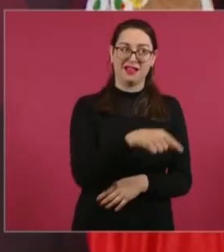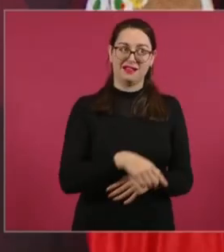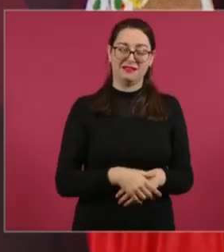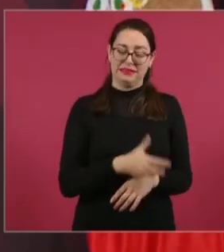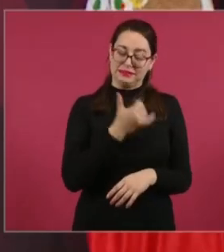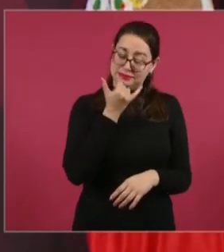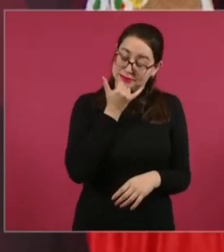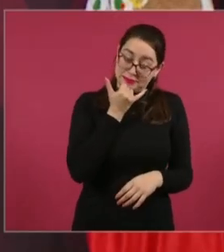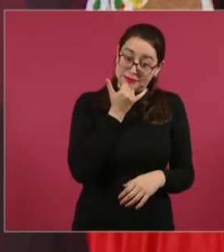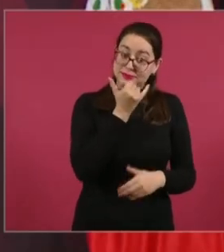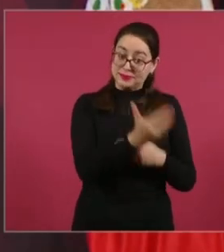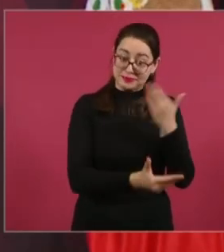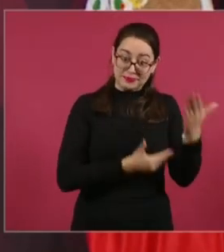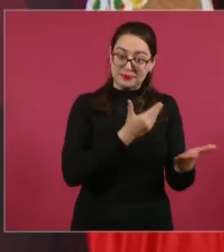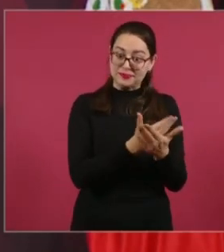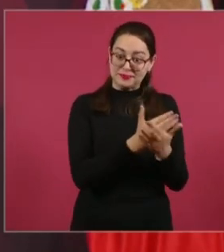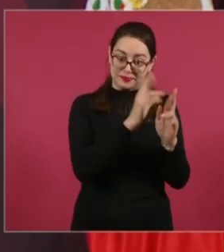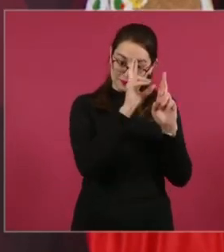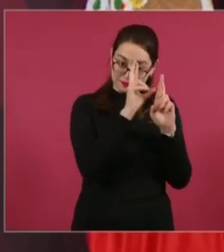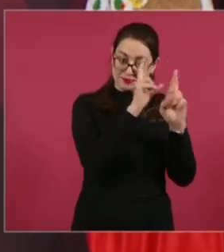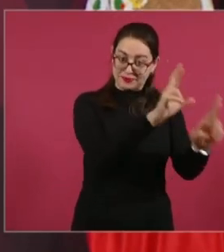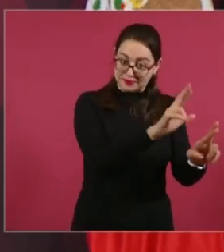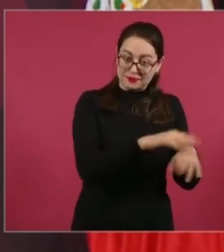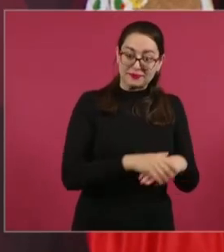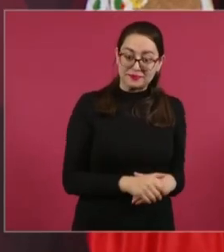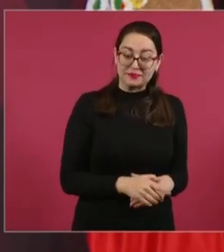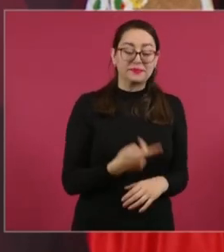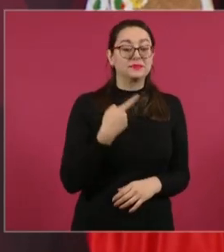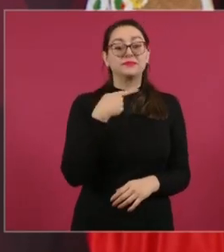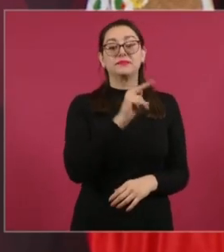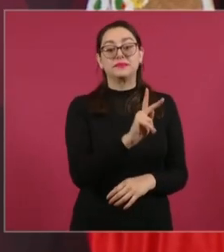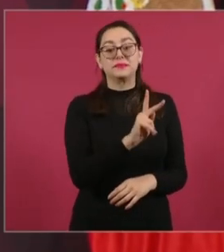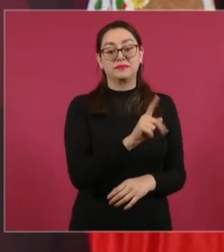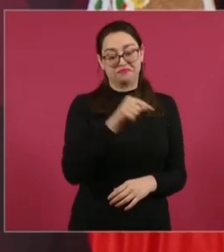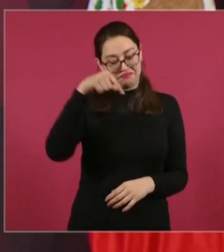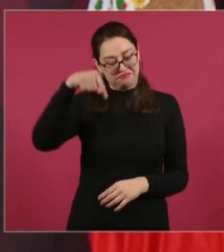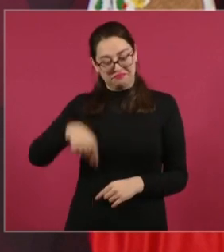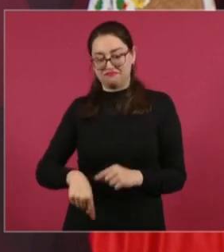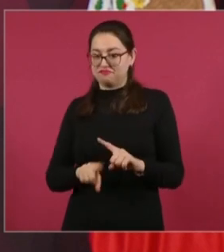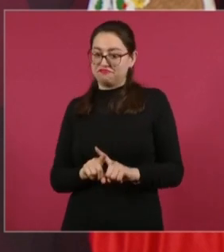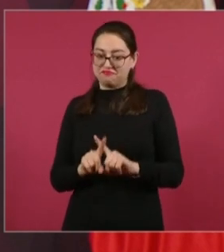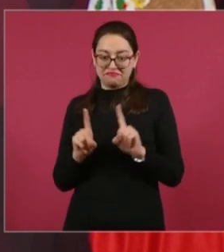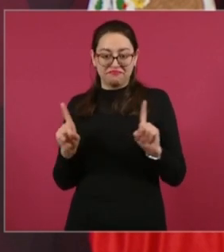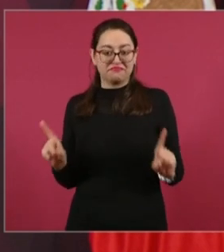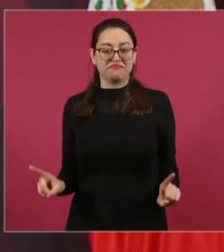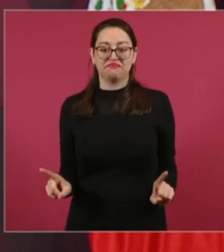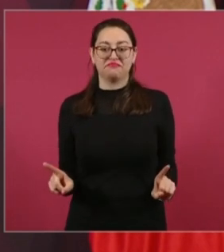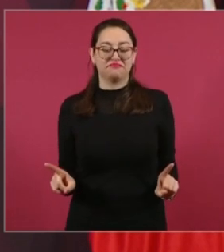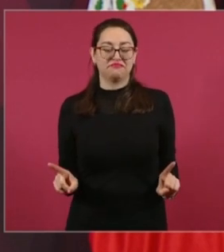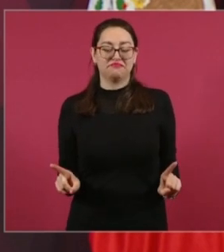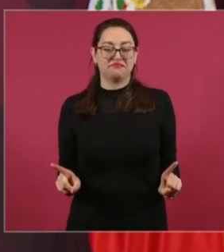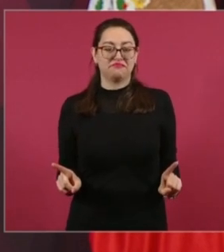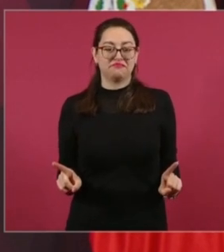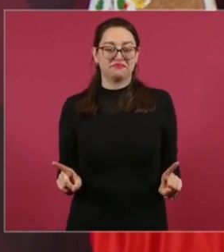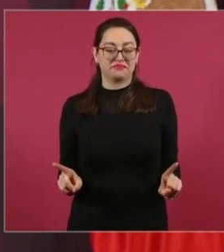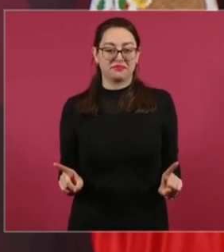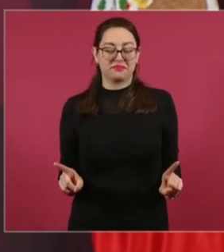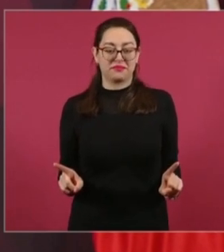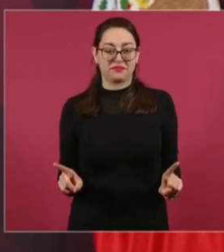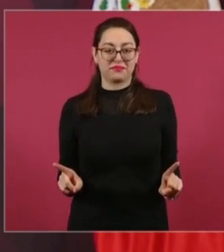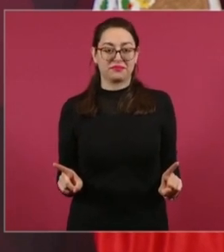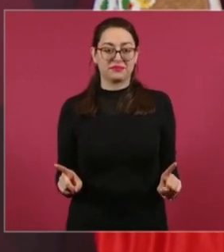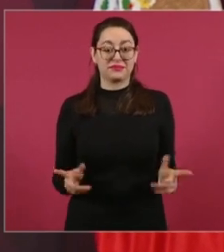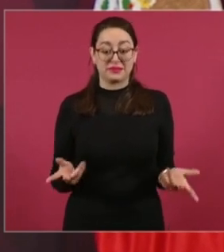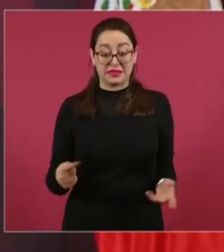aplique esta estrategia que se